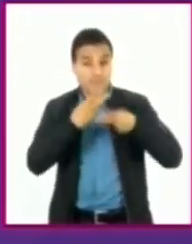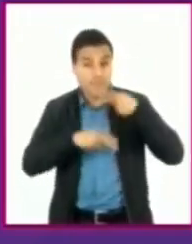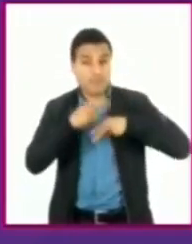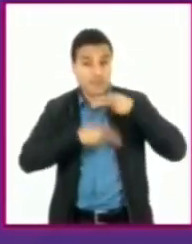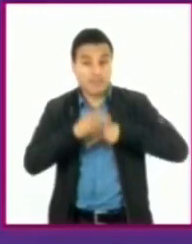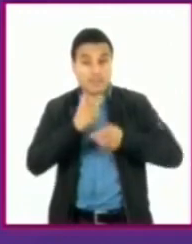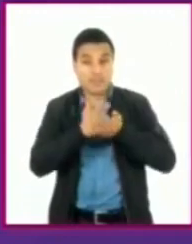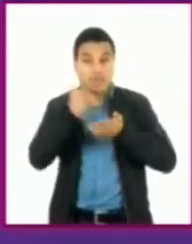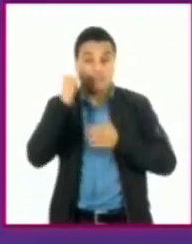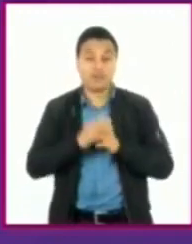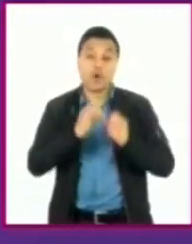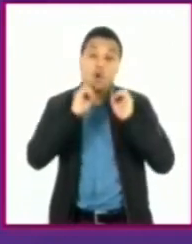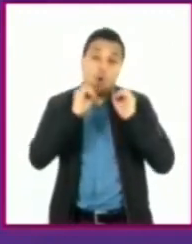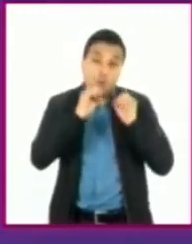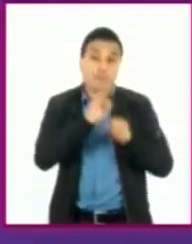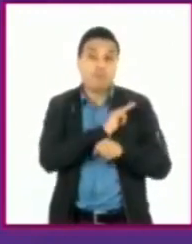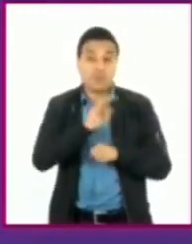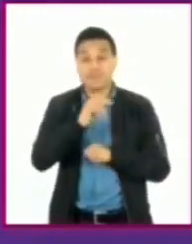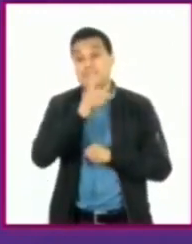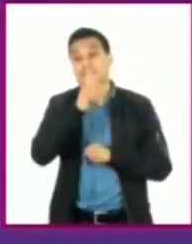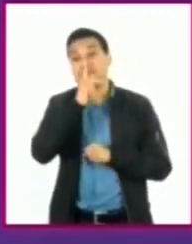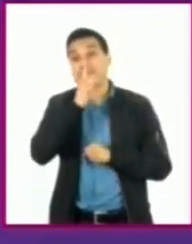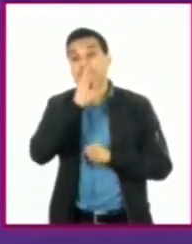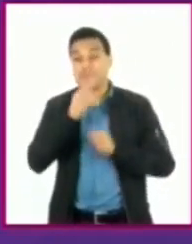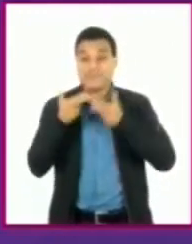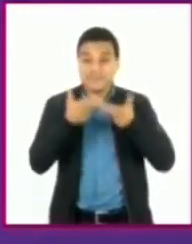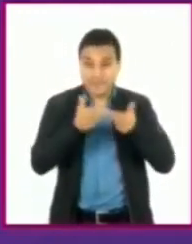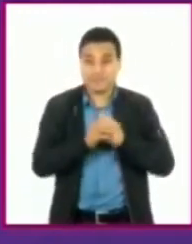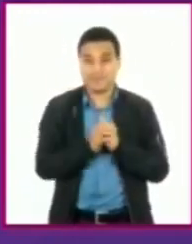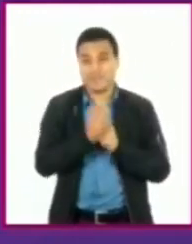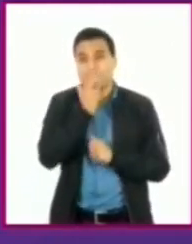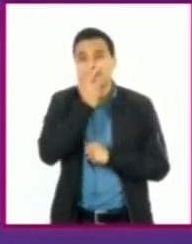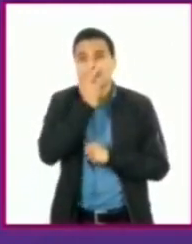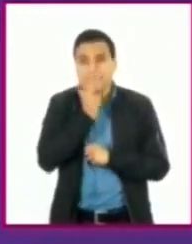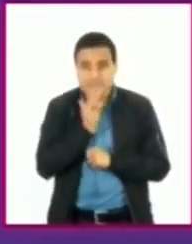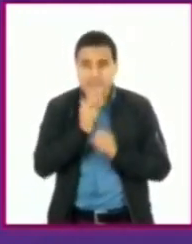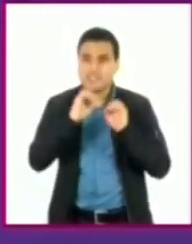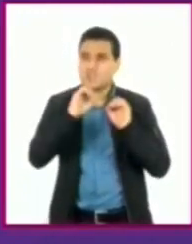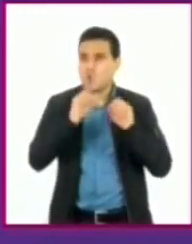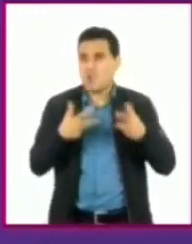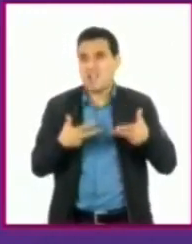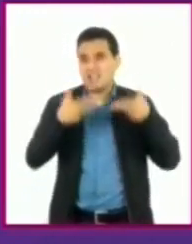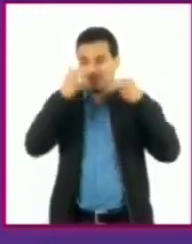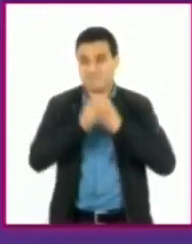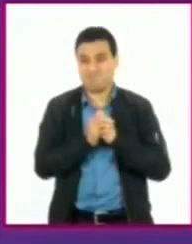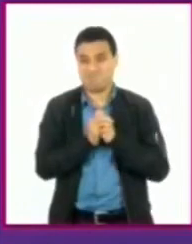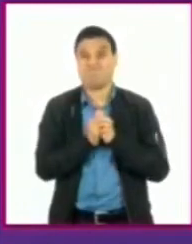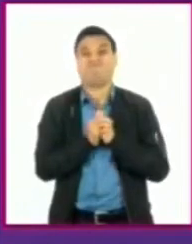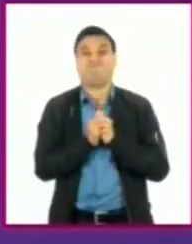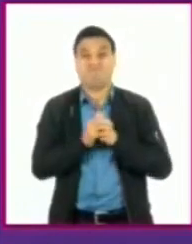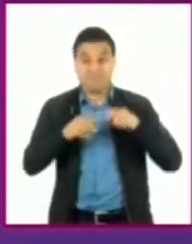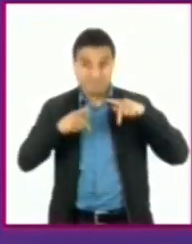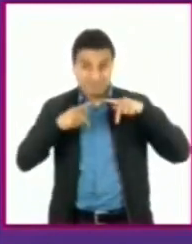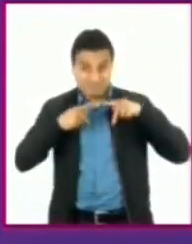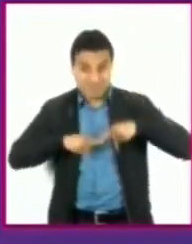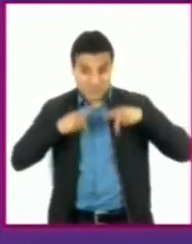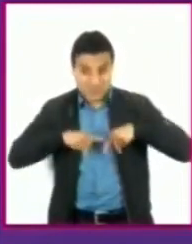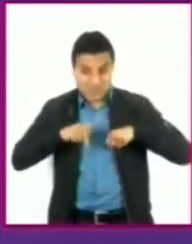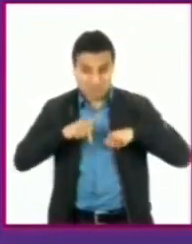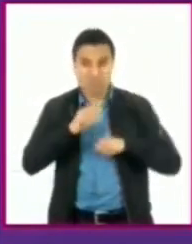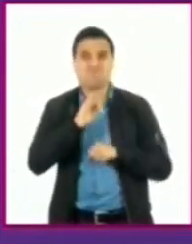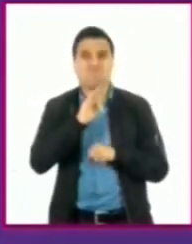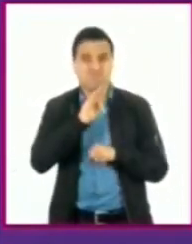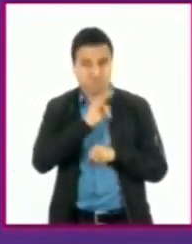de generación en generación, como en el caso de la diabetes o ciertos tipos de cáncer. Y cada persona puede generar las